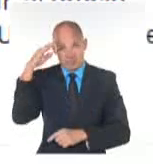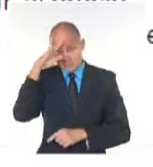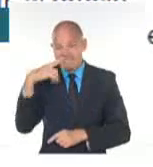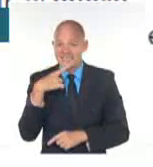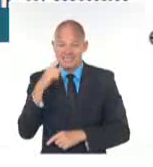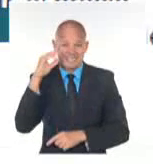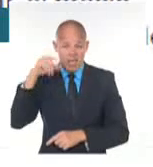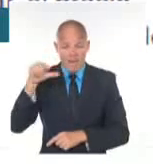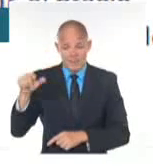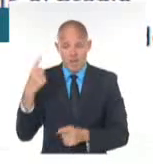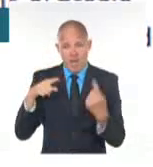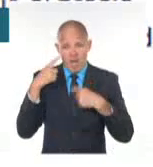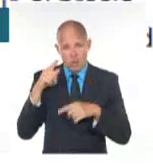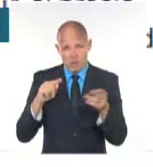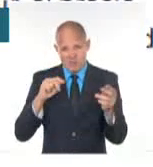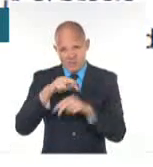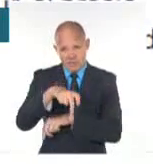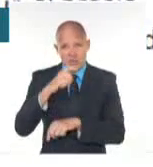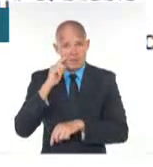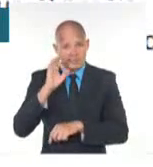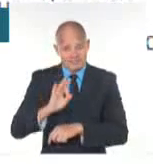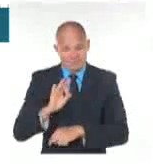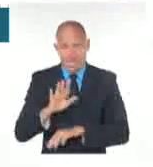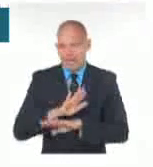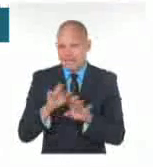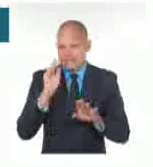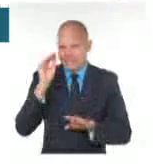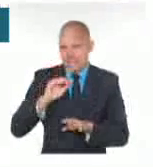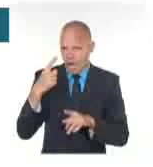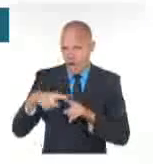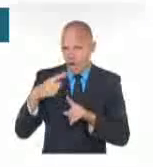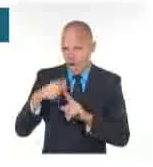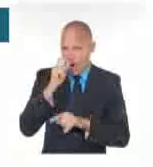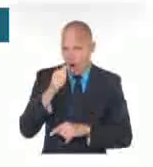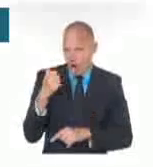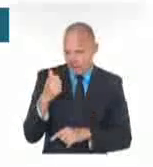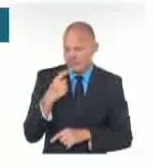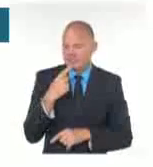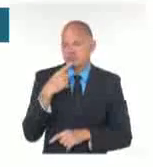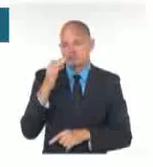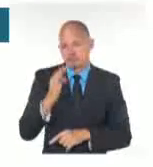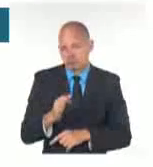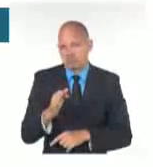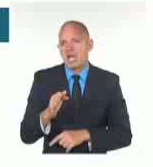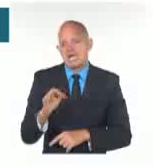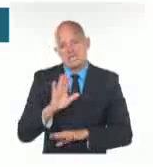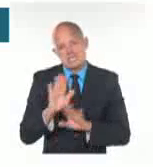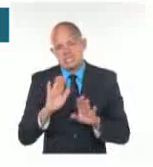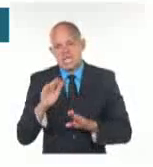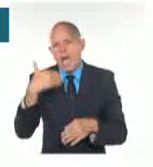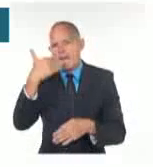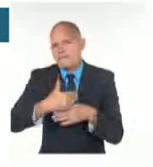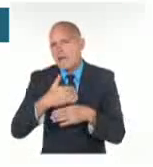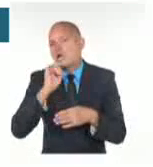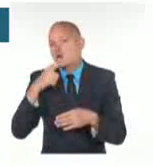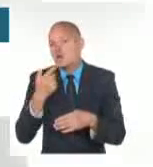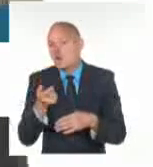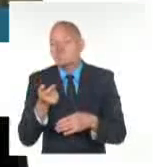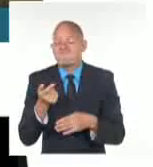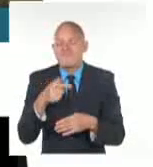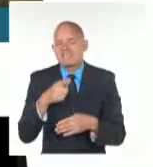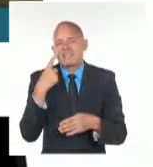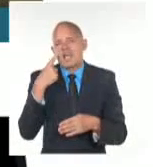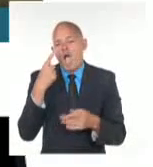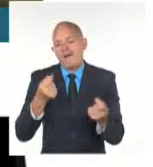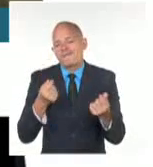migrantes, compartiendo una publicación del expresidente Ernesto Samper. Petro agregó que la migración se frena quitando bloqueos económicos y